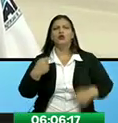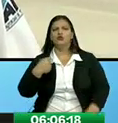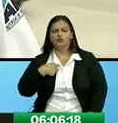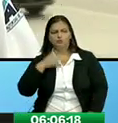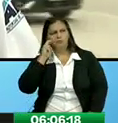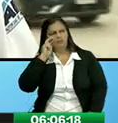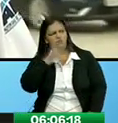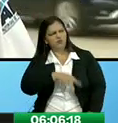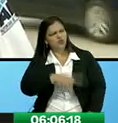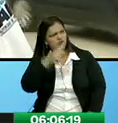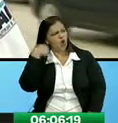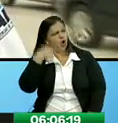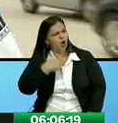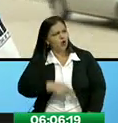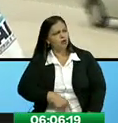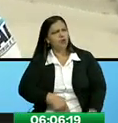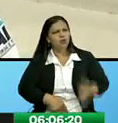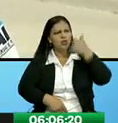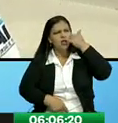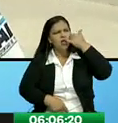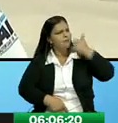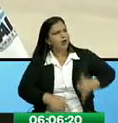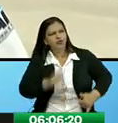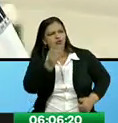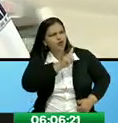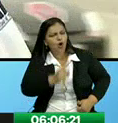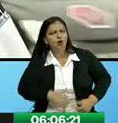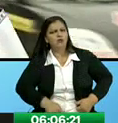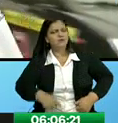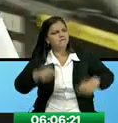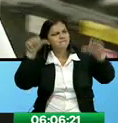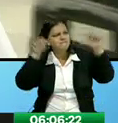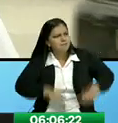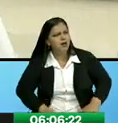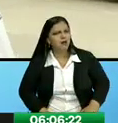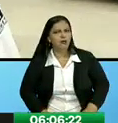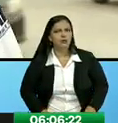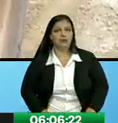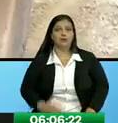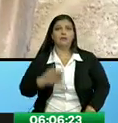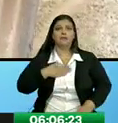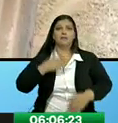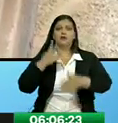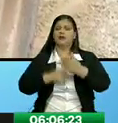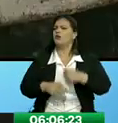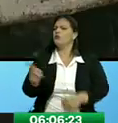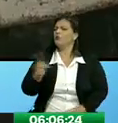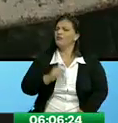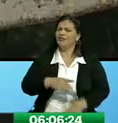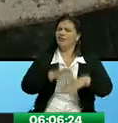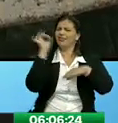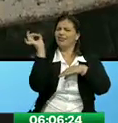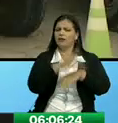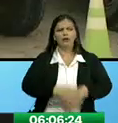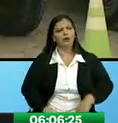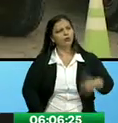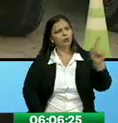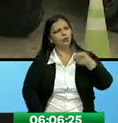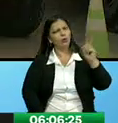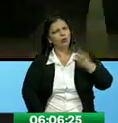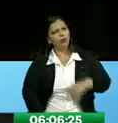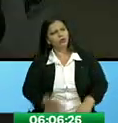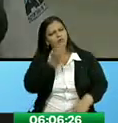estás haciendo. Y mira, me dice, mami, no se mete en problemas. Pues que hay que decirle. Porque este idiota no solamente se va a matar